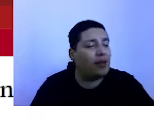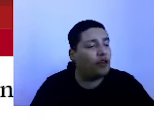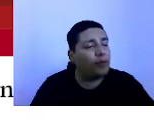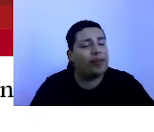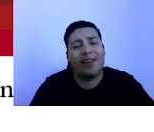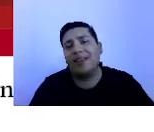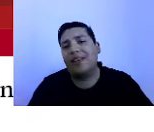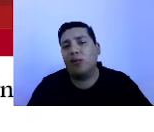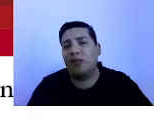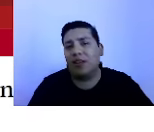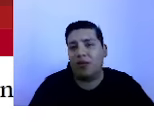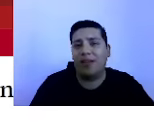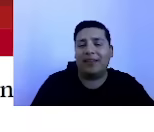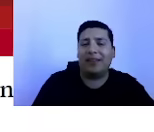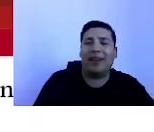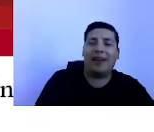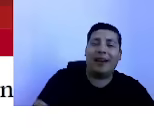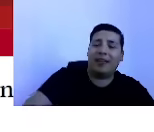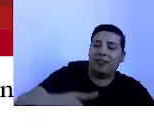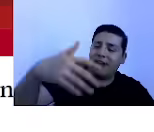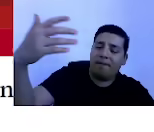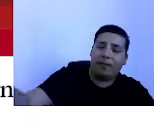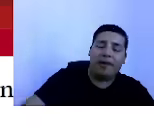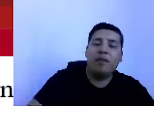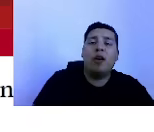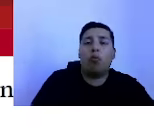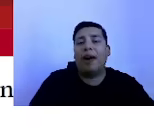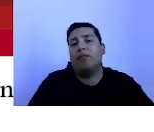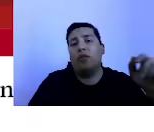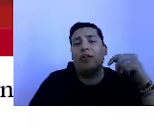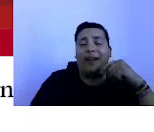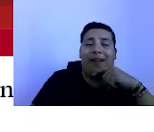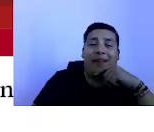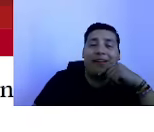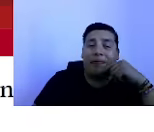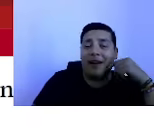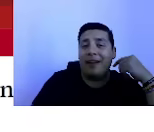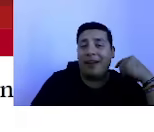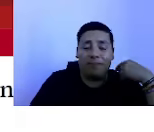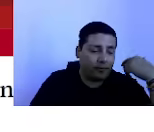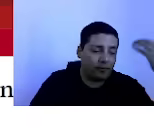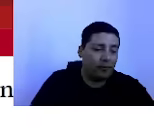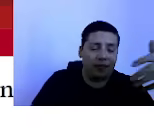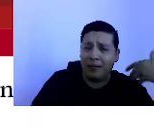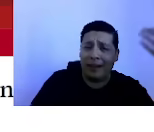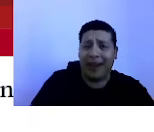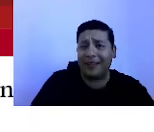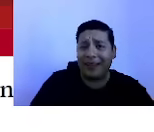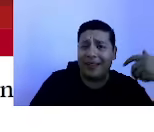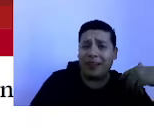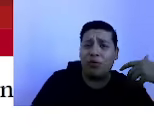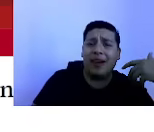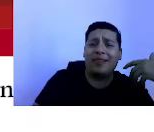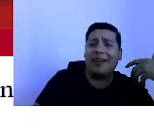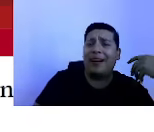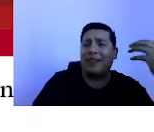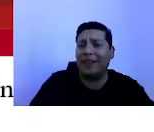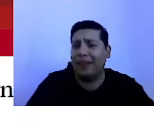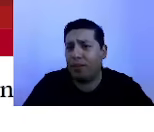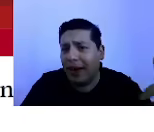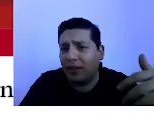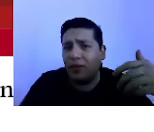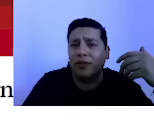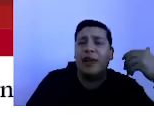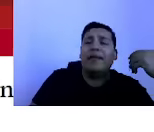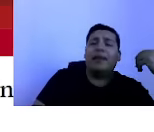llaman entendimiento? Pues a esas negociaciones que se generan siempre cuando se vienen las candidaturas, de